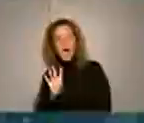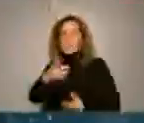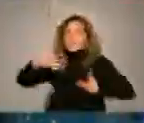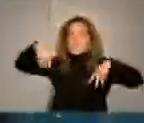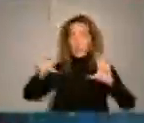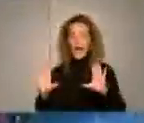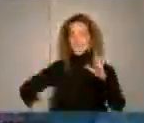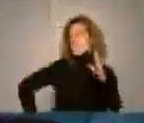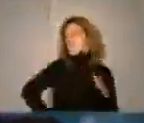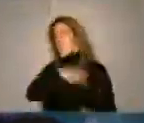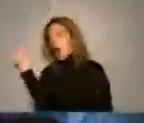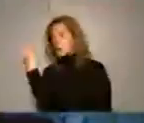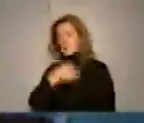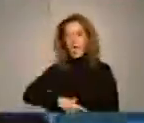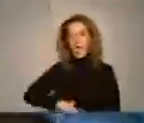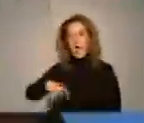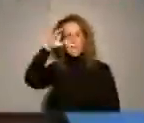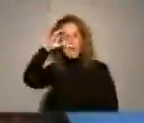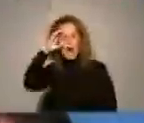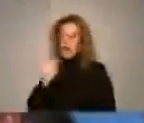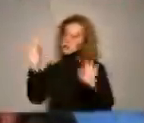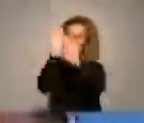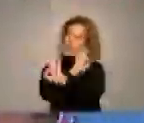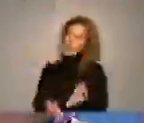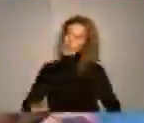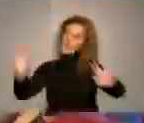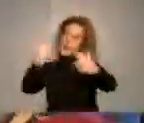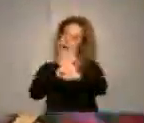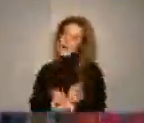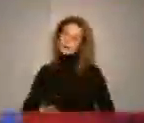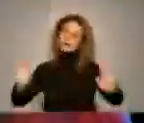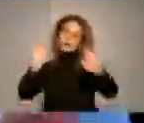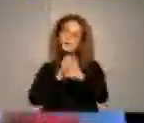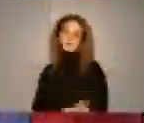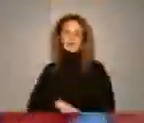los sinvergüenzas que Paulino y nada.